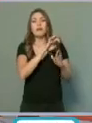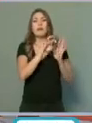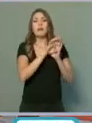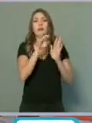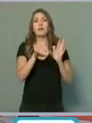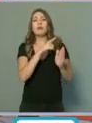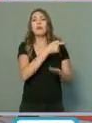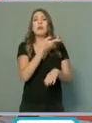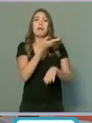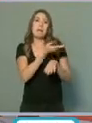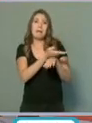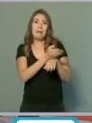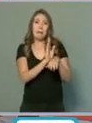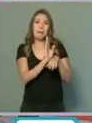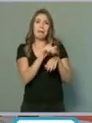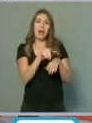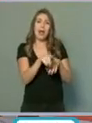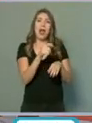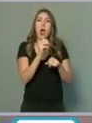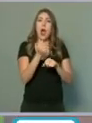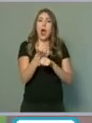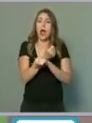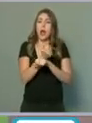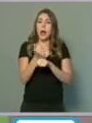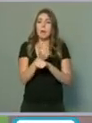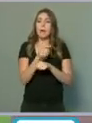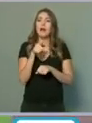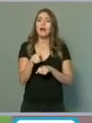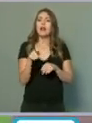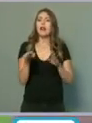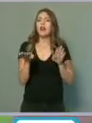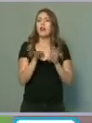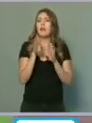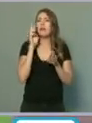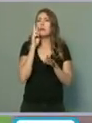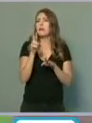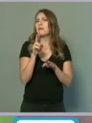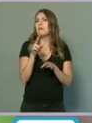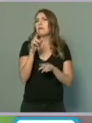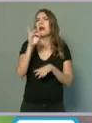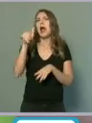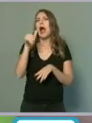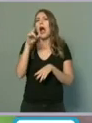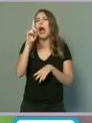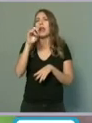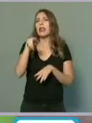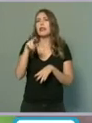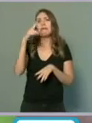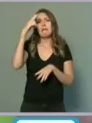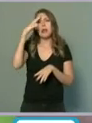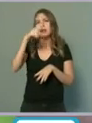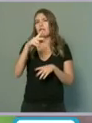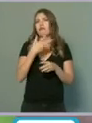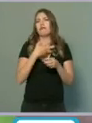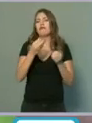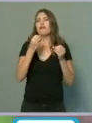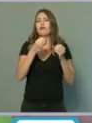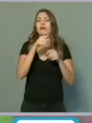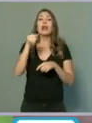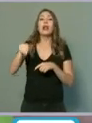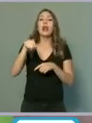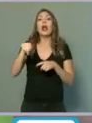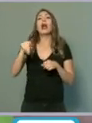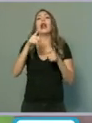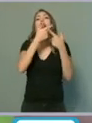son, pues, oriundas, que las vemos muy, muy común en los jardines de la Ciudad de México, y son las que, en dado caso, se liberan en esta